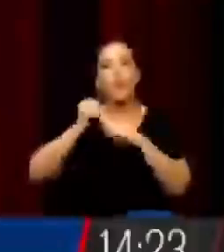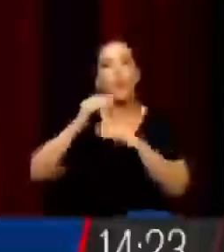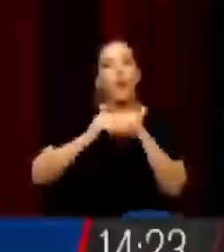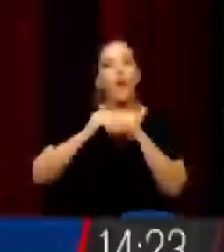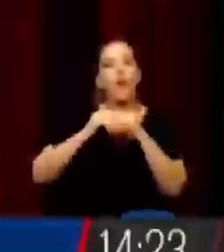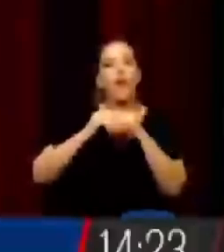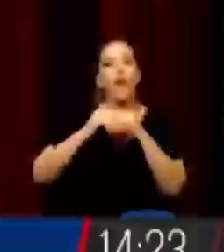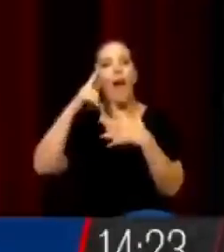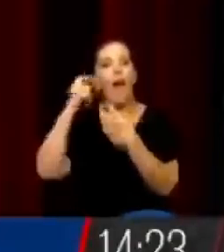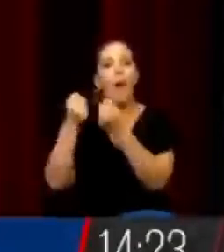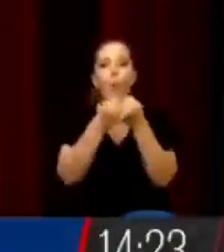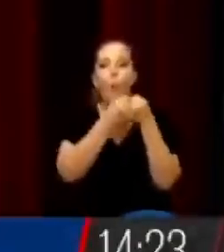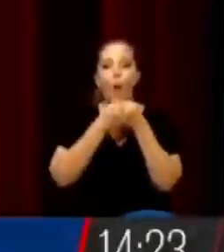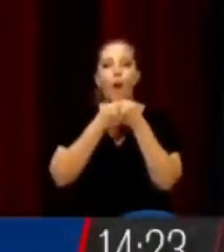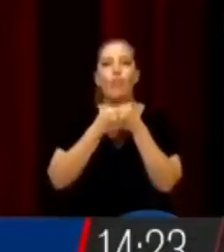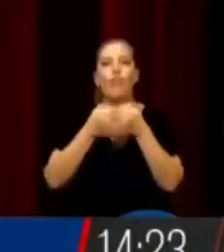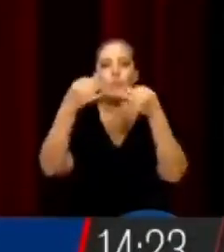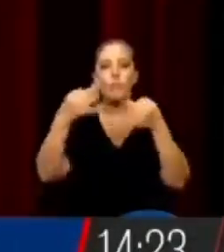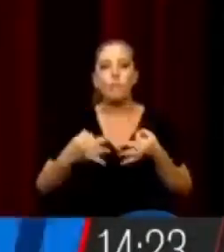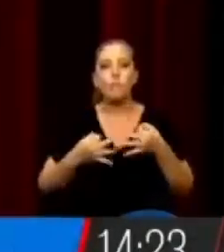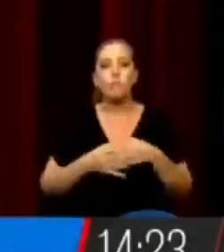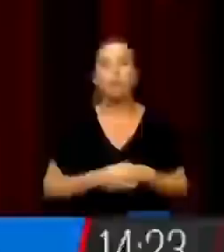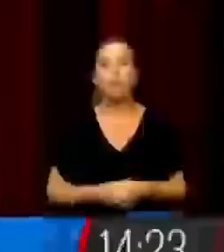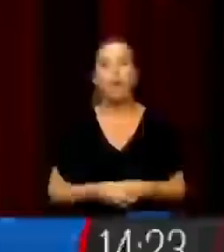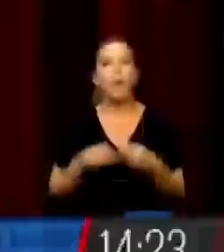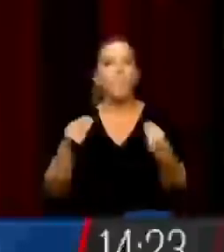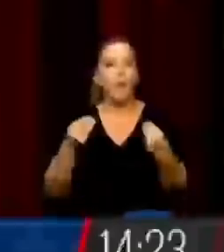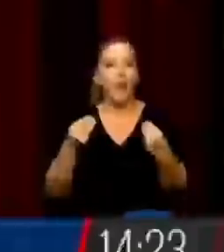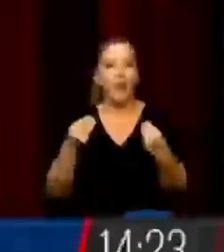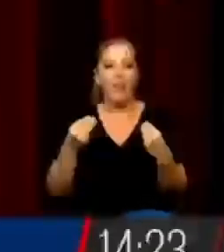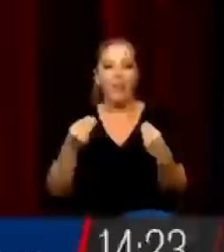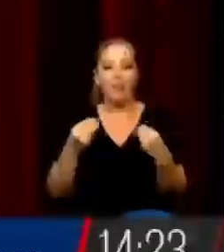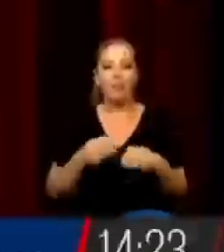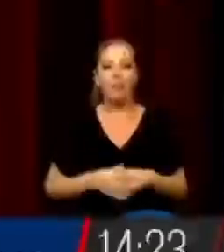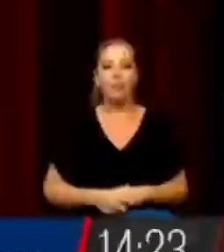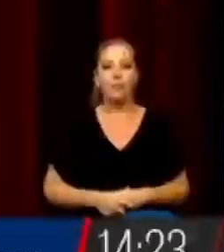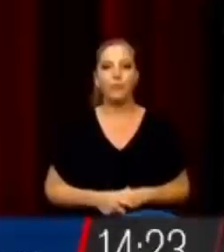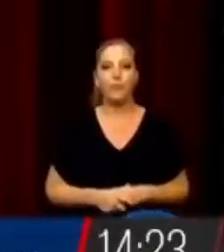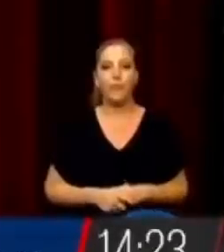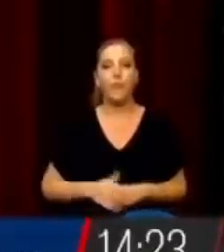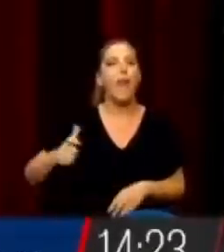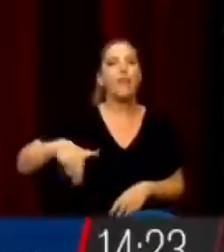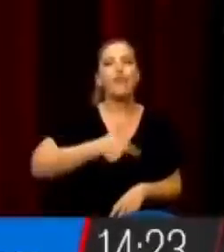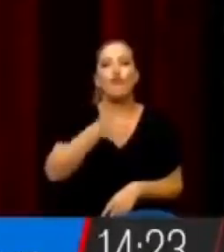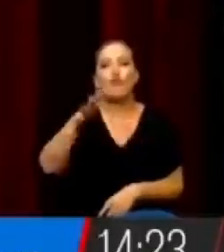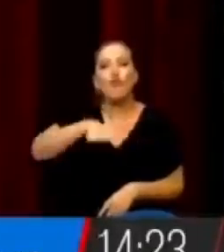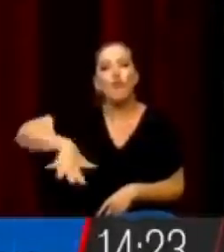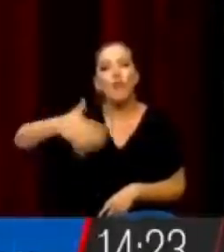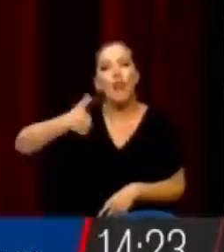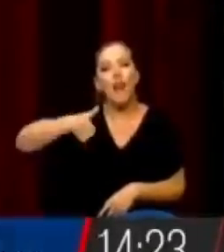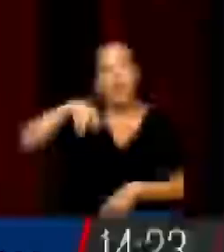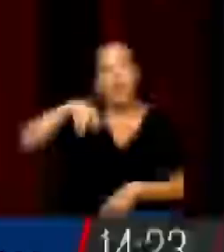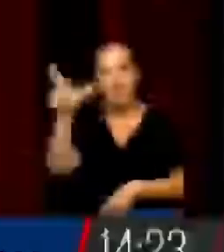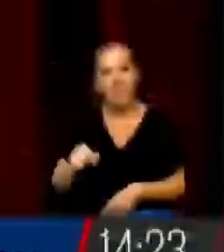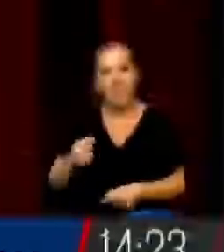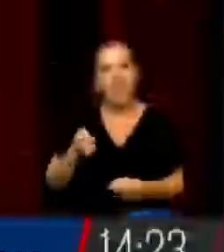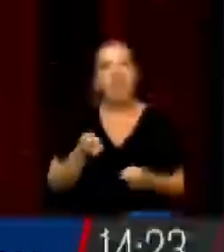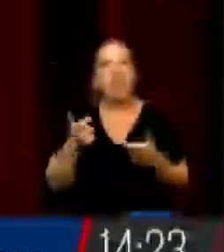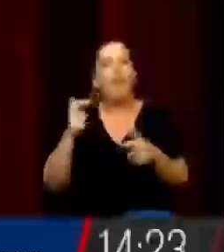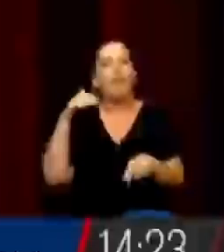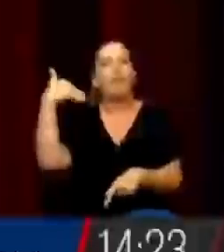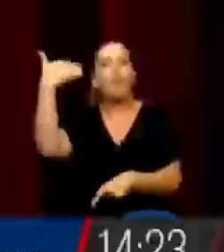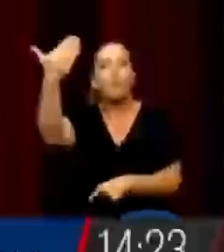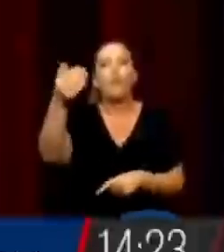alguna coincidencia y certidumbres para darle futuro a nuestra sociedad en temas que son